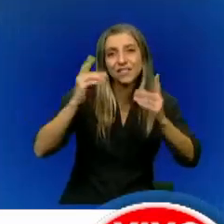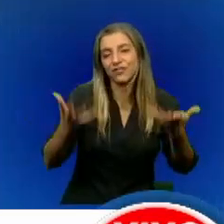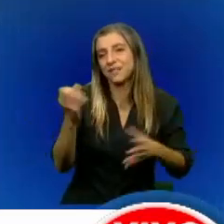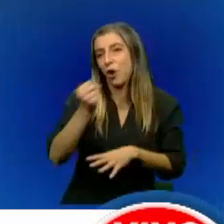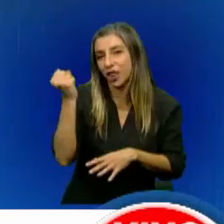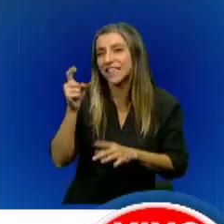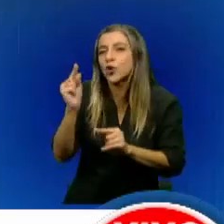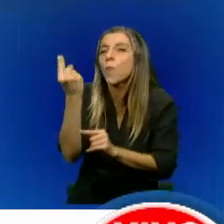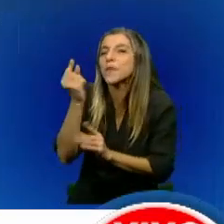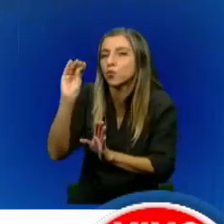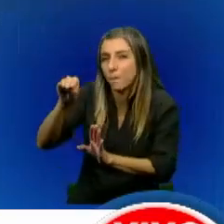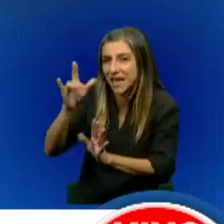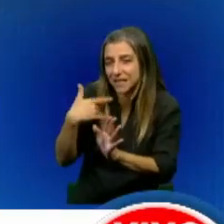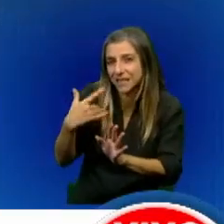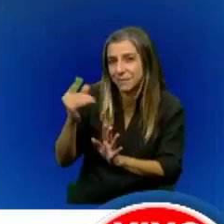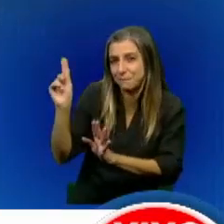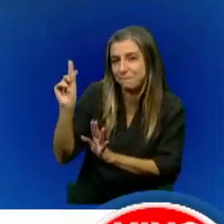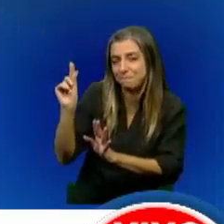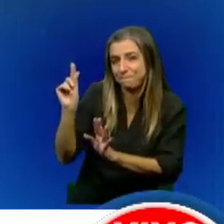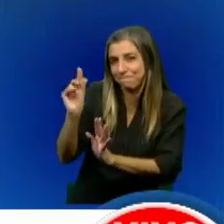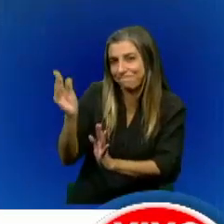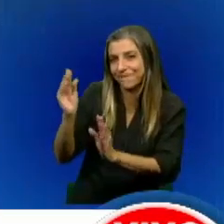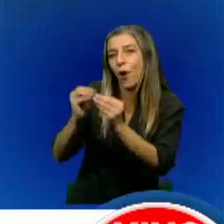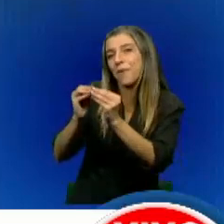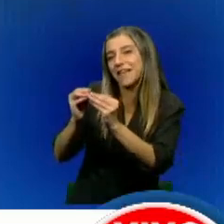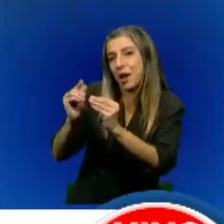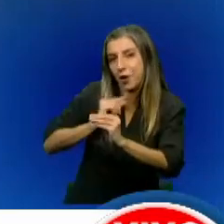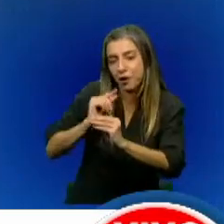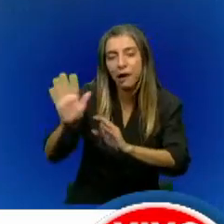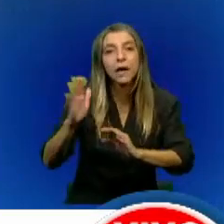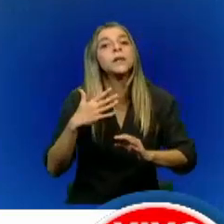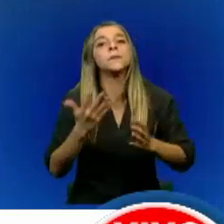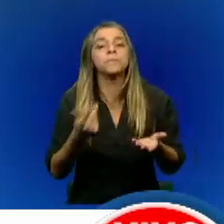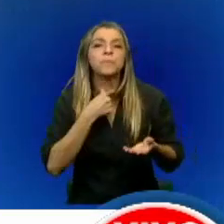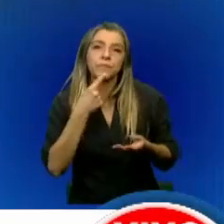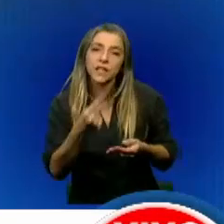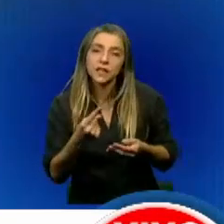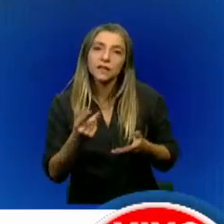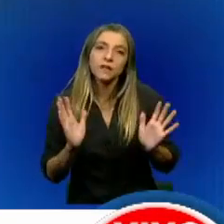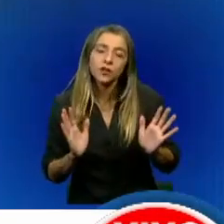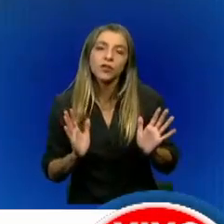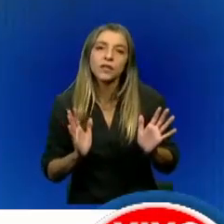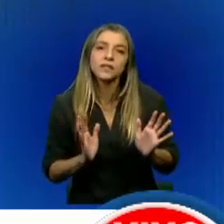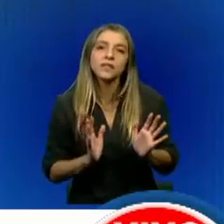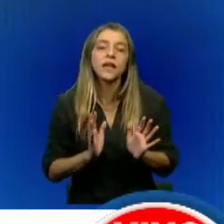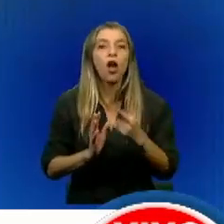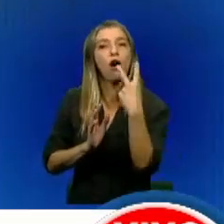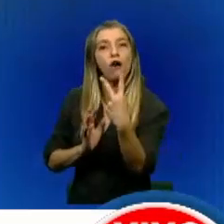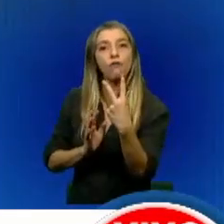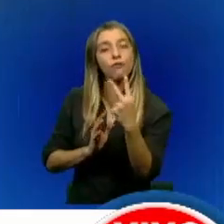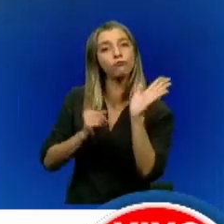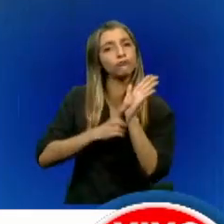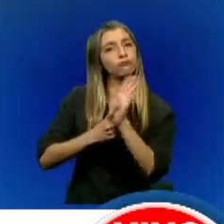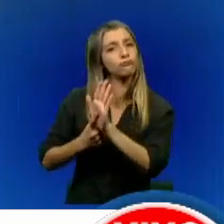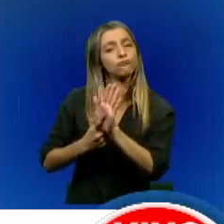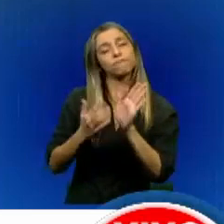minutito, si me permite mi compañero. Quiero decir que hay dos normas que lamentablemente,